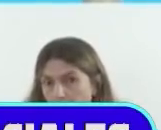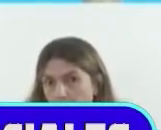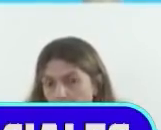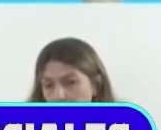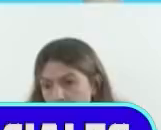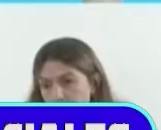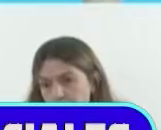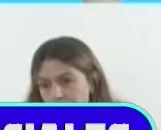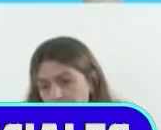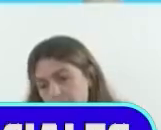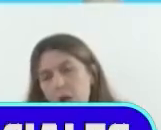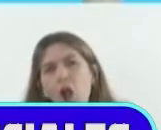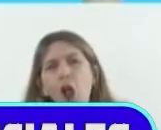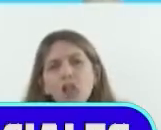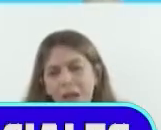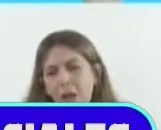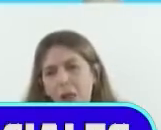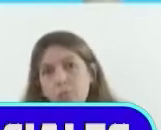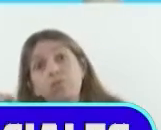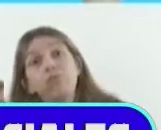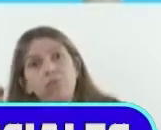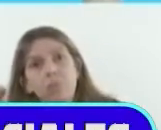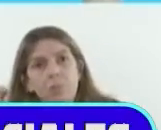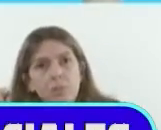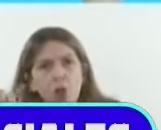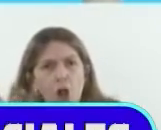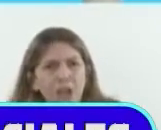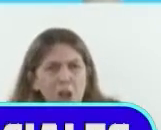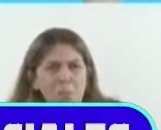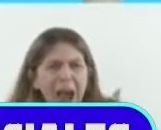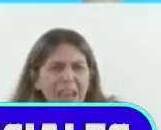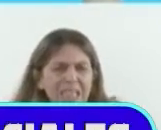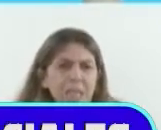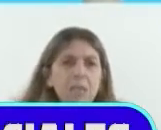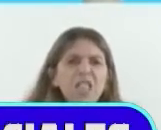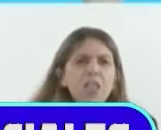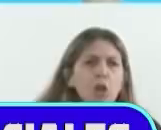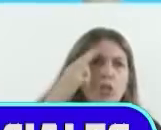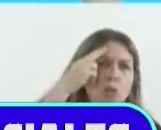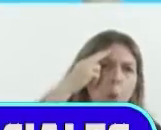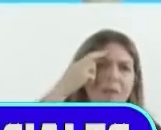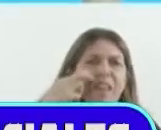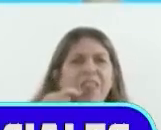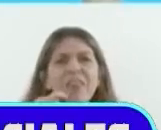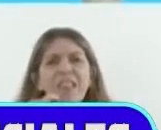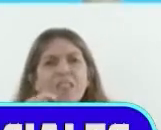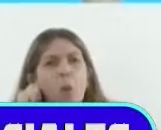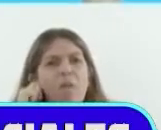el modo exponencial en que crecieron los casos de chicos de entre 9 y 19 años.